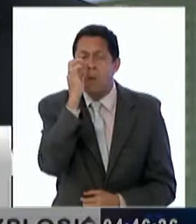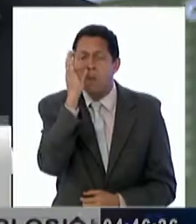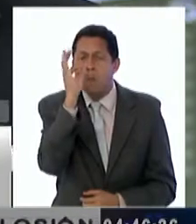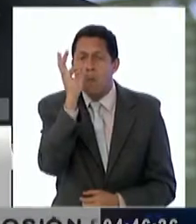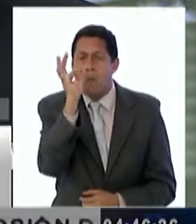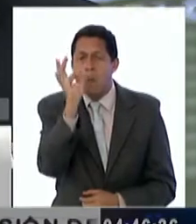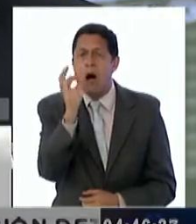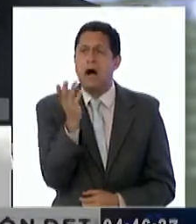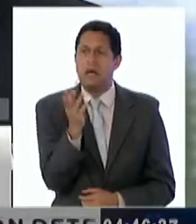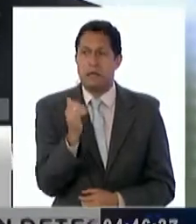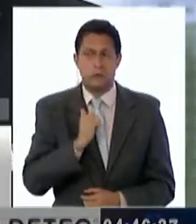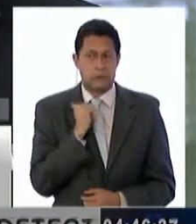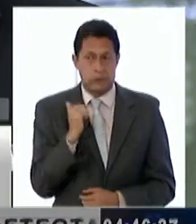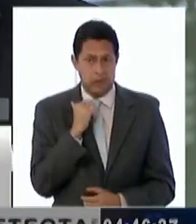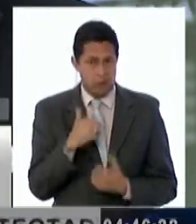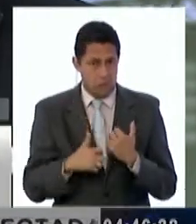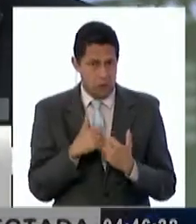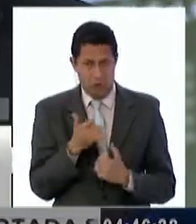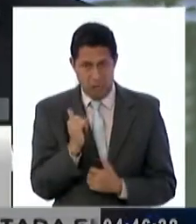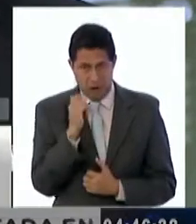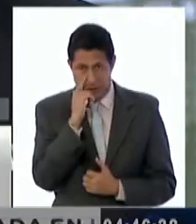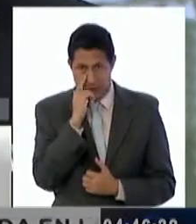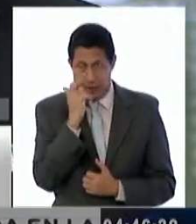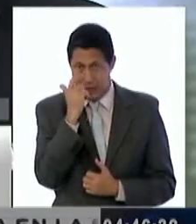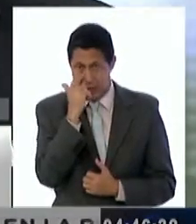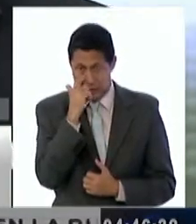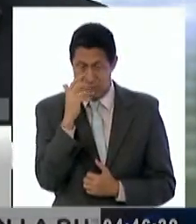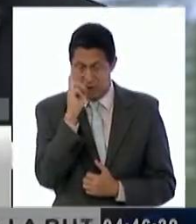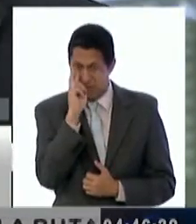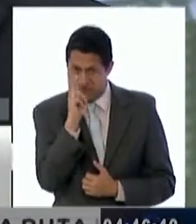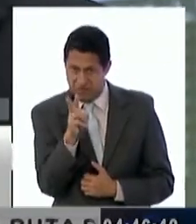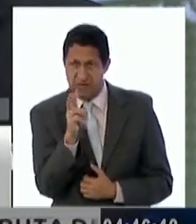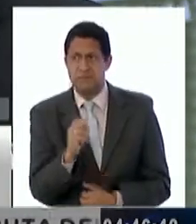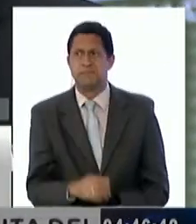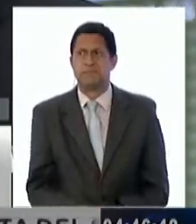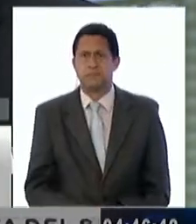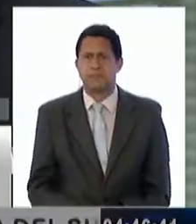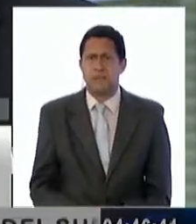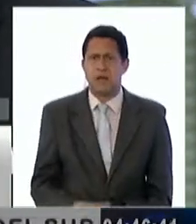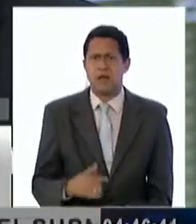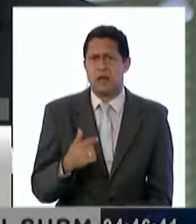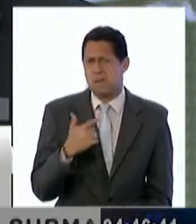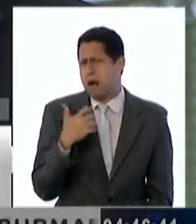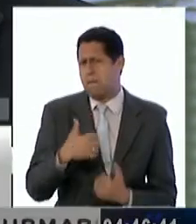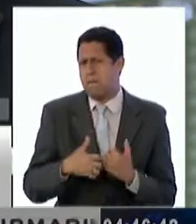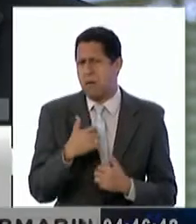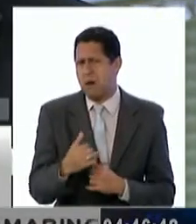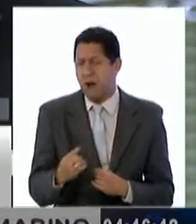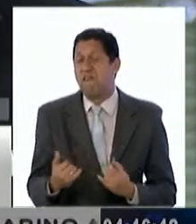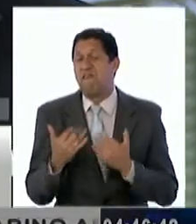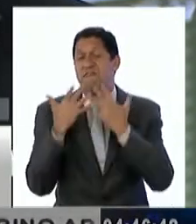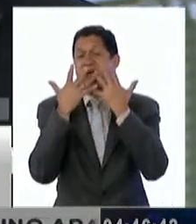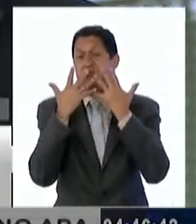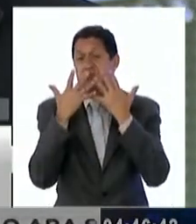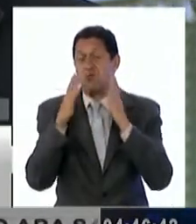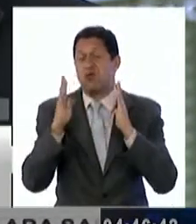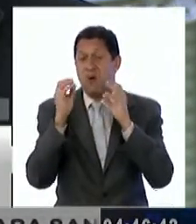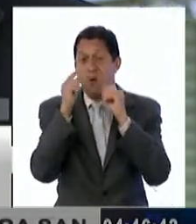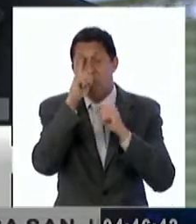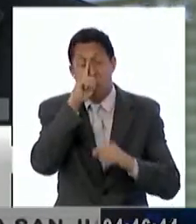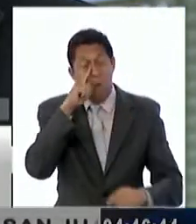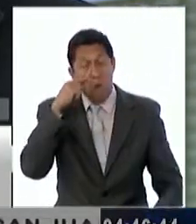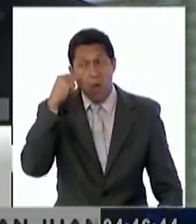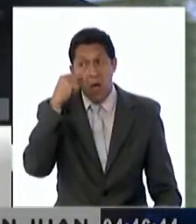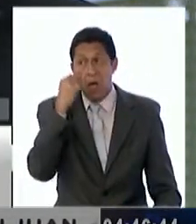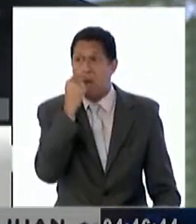las estructuras y cualquier cosa que se realiza en la nariz se puede ver una de las cosas pues más temidas siempre son las infecciones o los hematomas a nivel